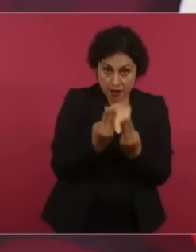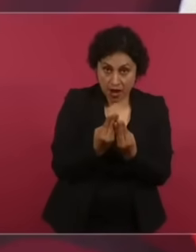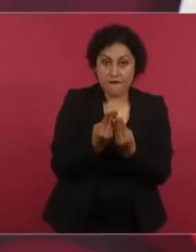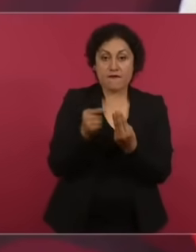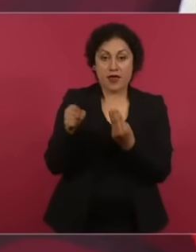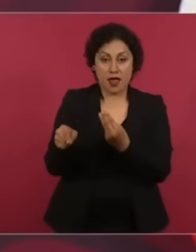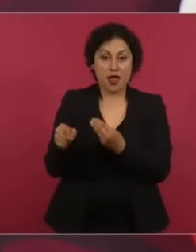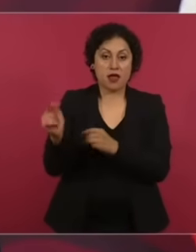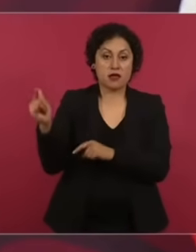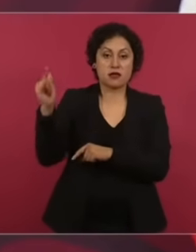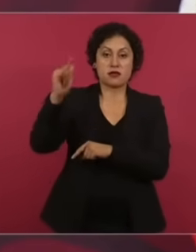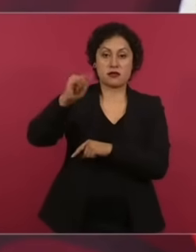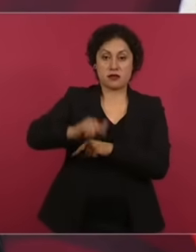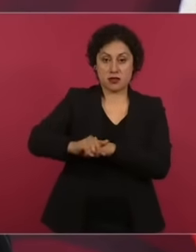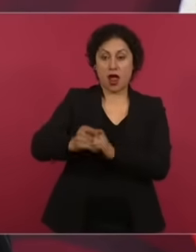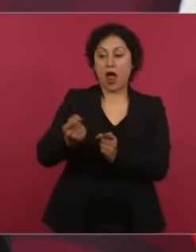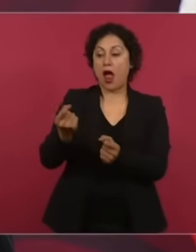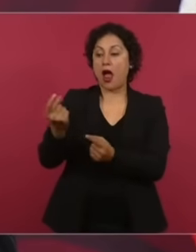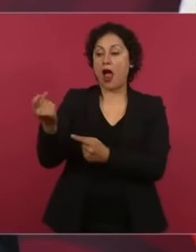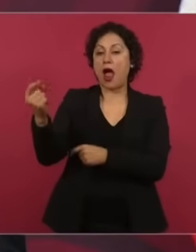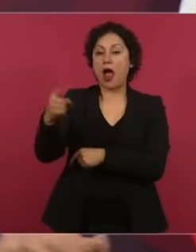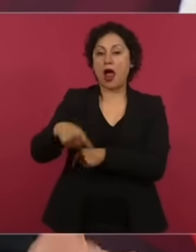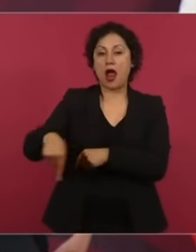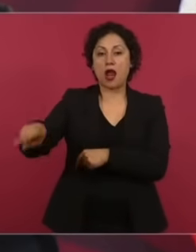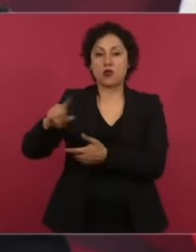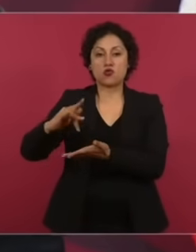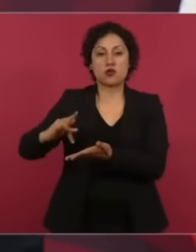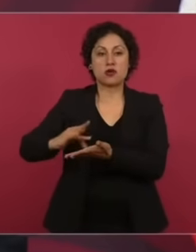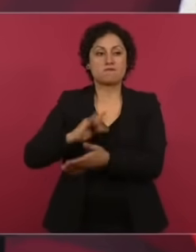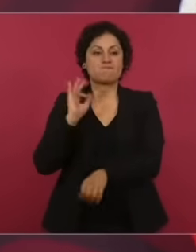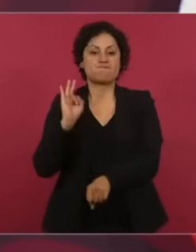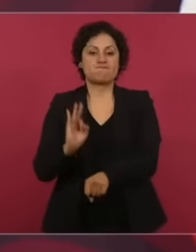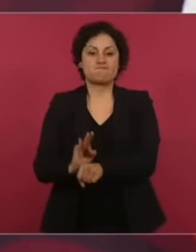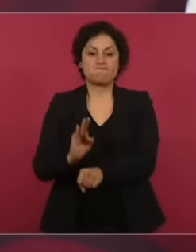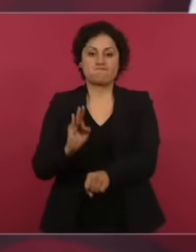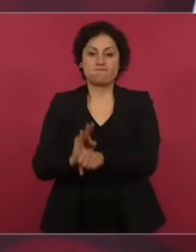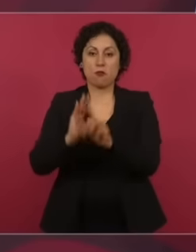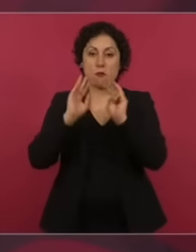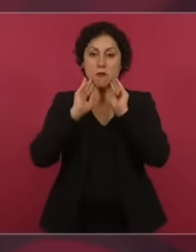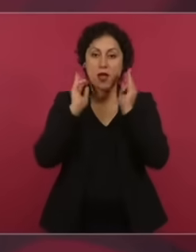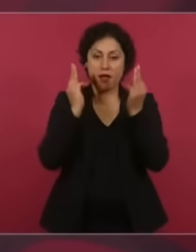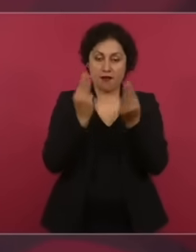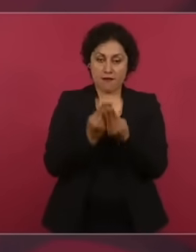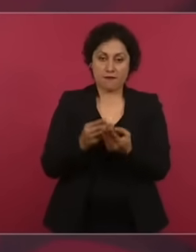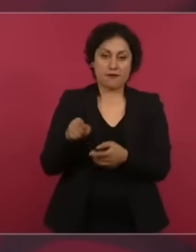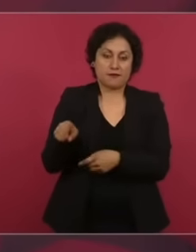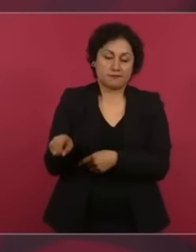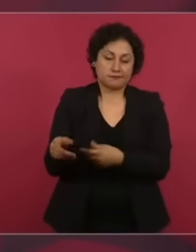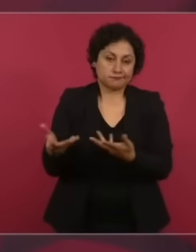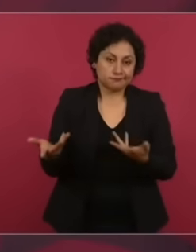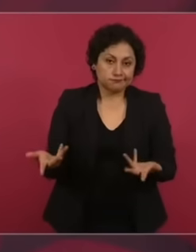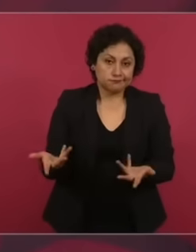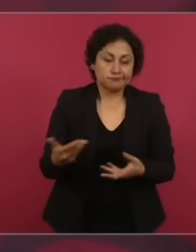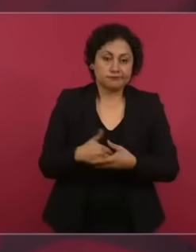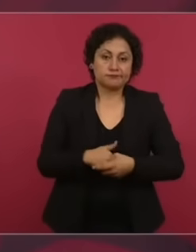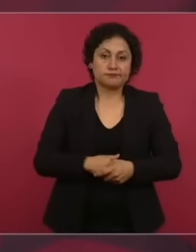algunos pobladores, protegen a los delincuentes.